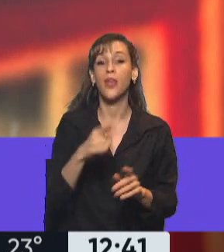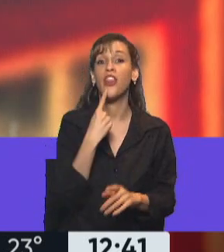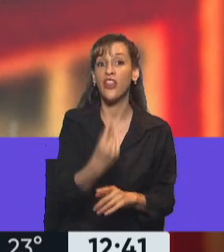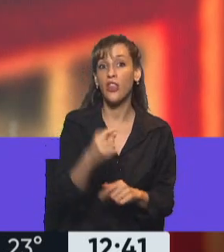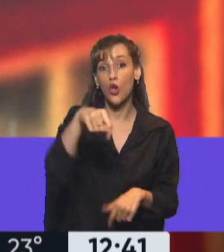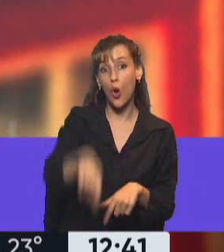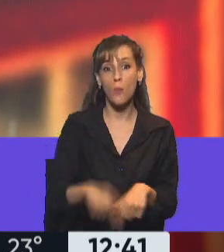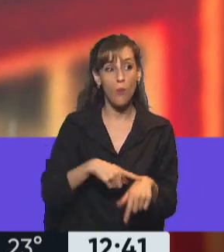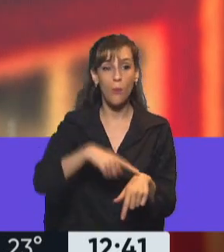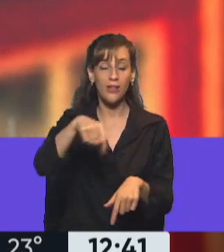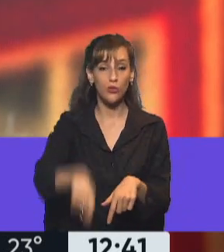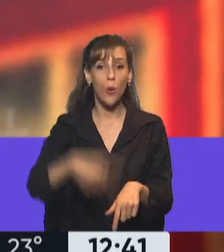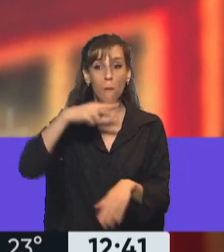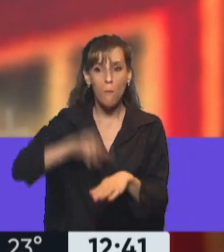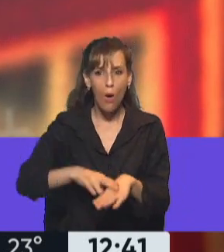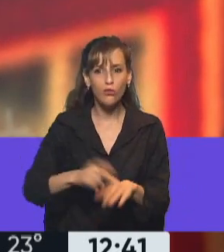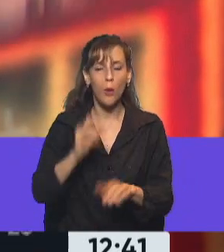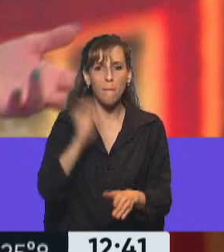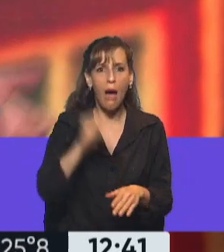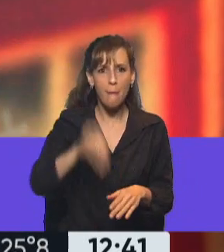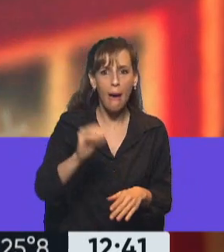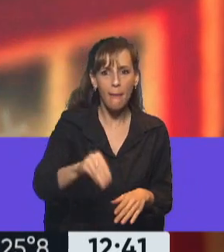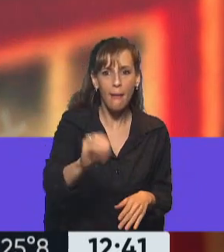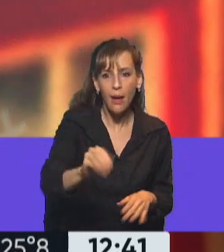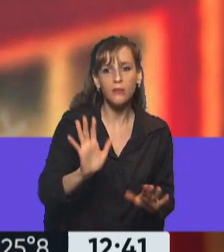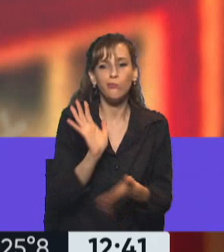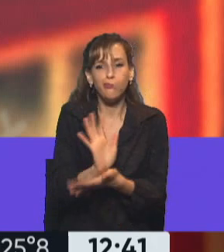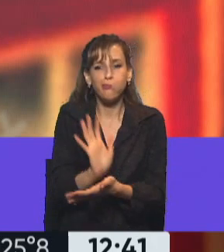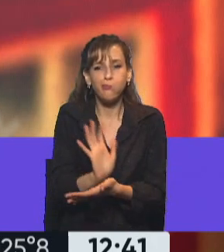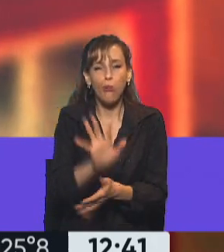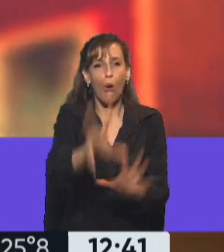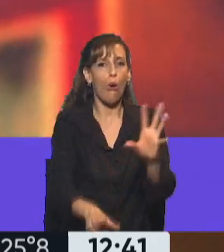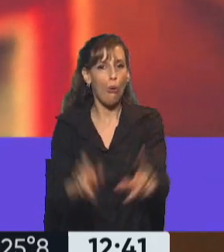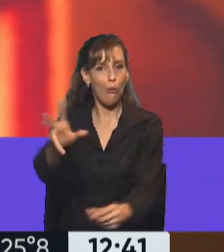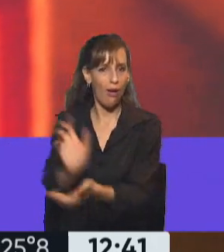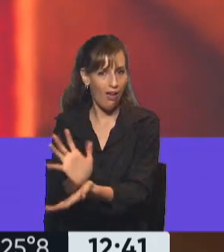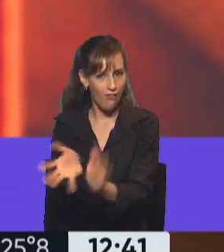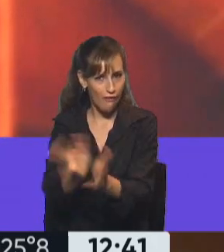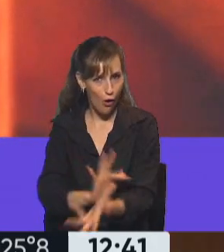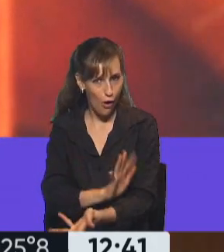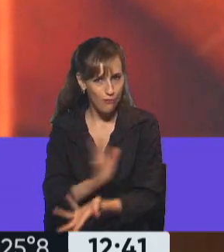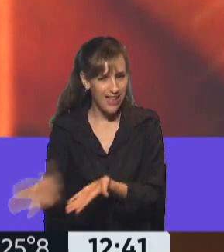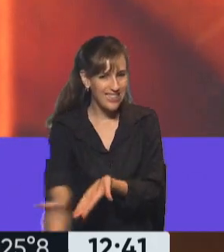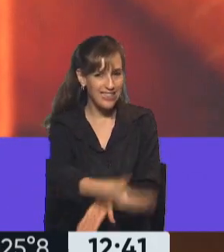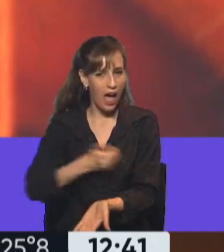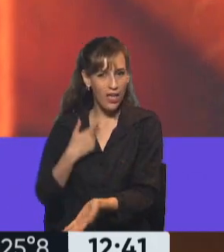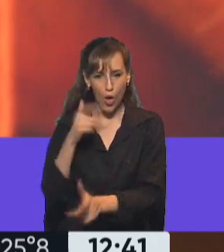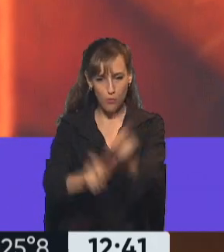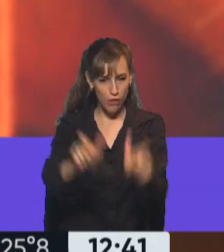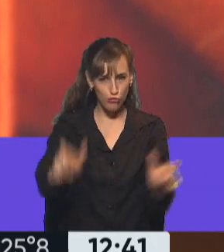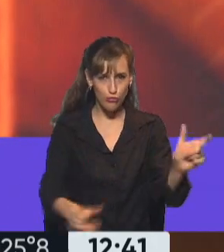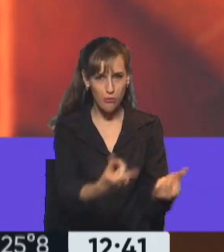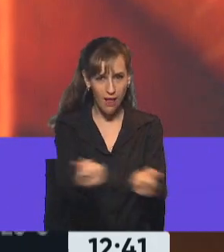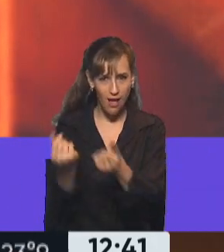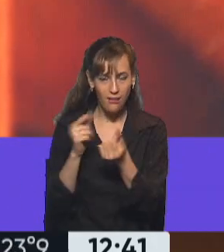saqueo, por ende hay casi una confiscación, una palabra que de hecho se ha usado mucho allá por el conflicto con el agro en el año